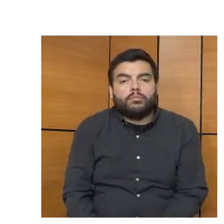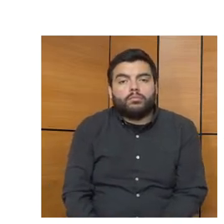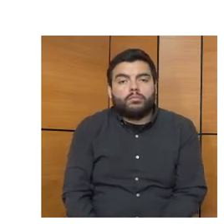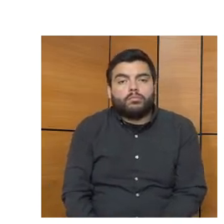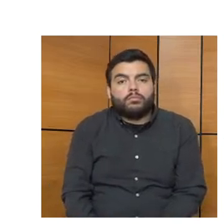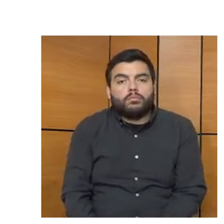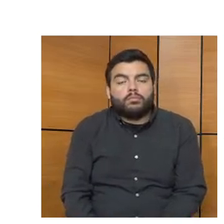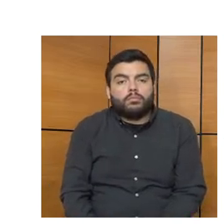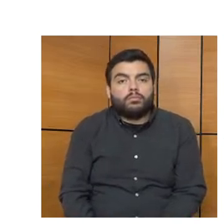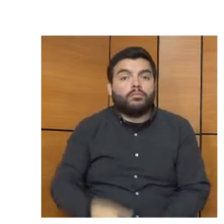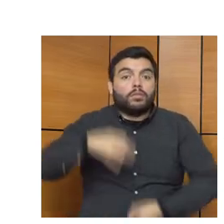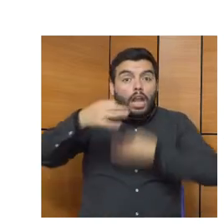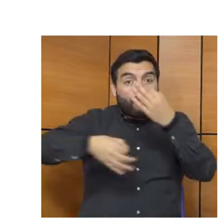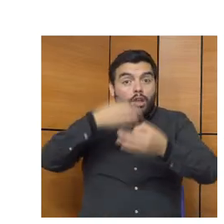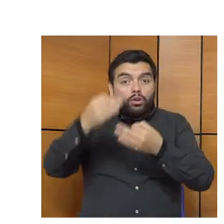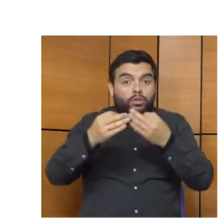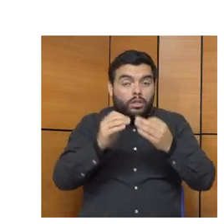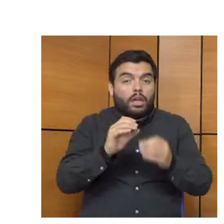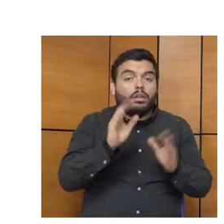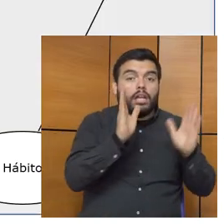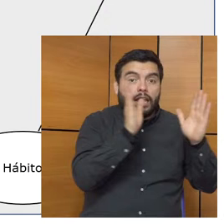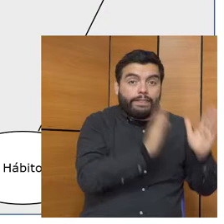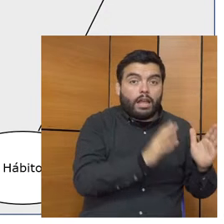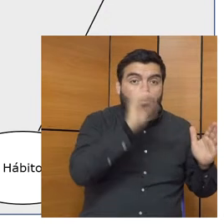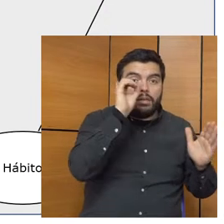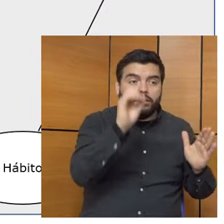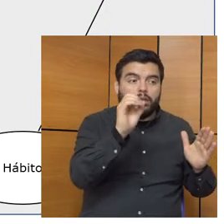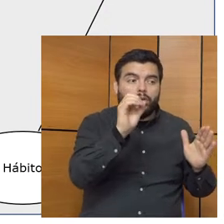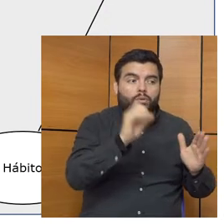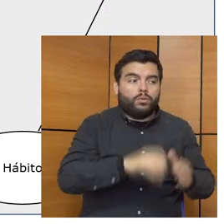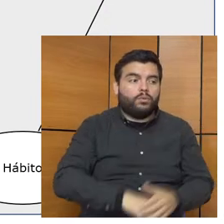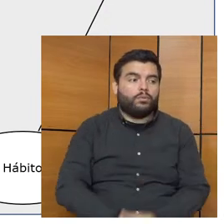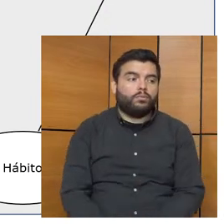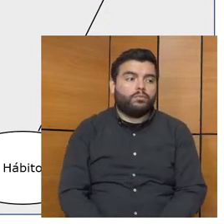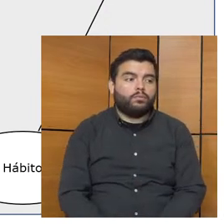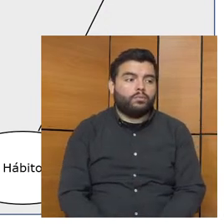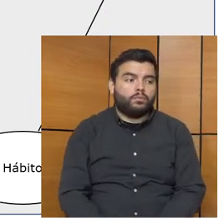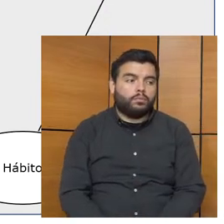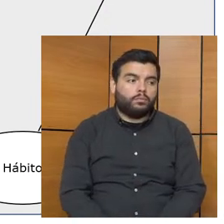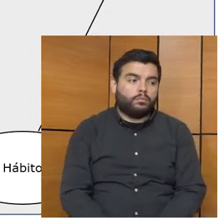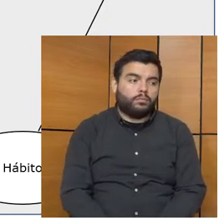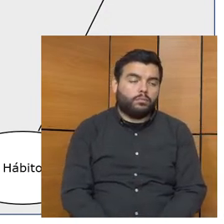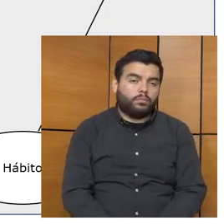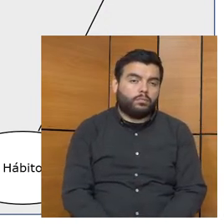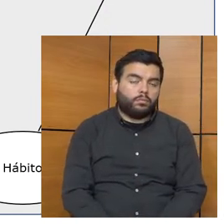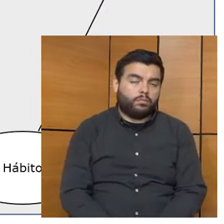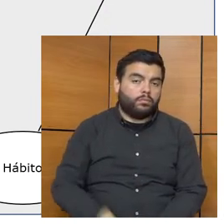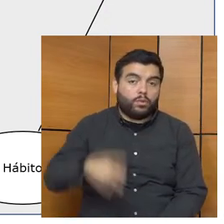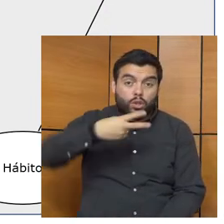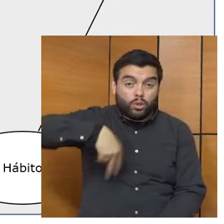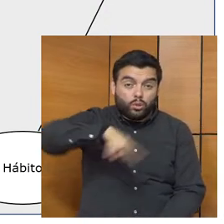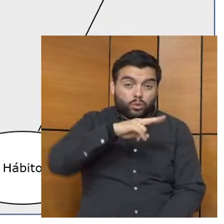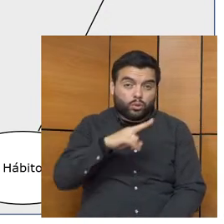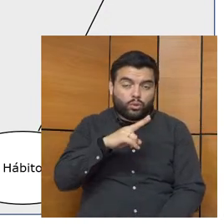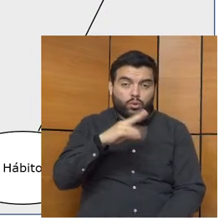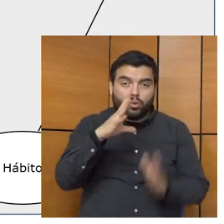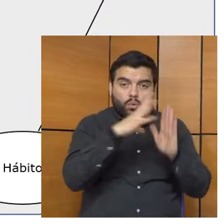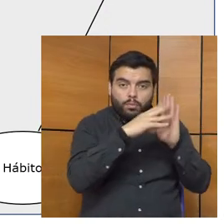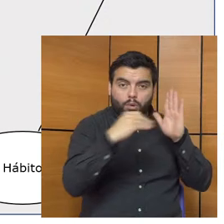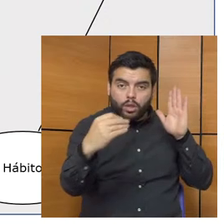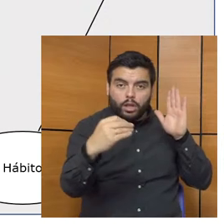Les voy a contar un poco de la etapa cero. En la etapa cero, nosotros desarrollamos un modelo de medida. Este es el modelo de medida que